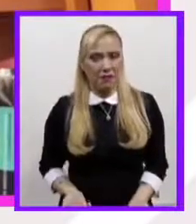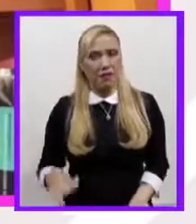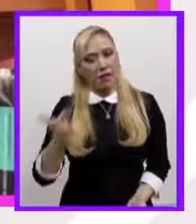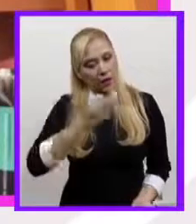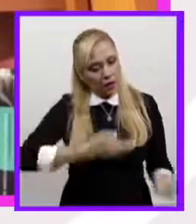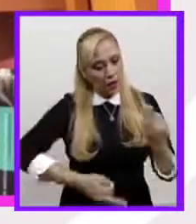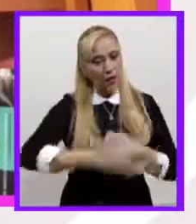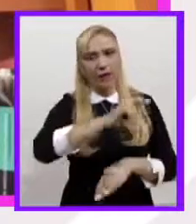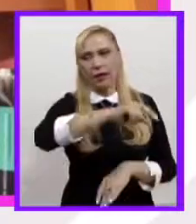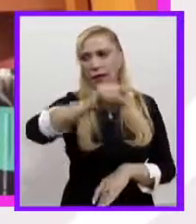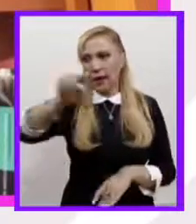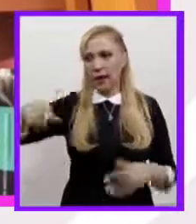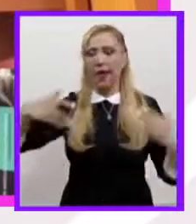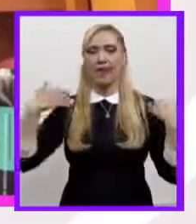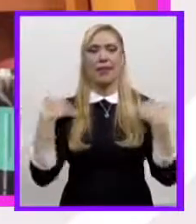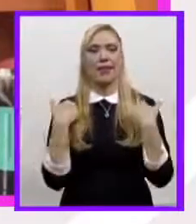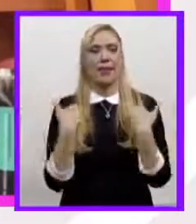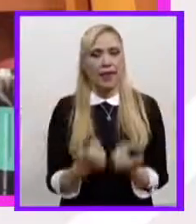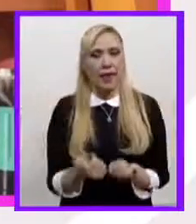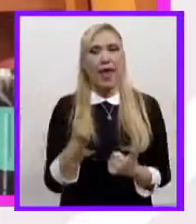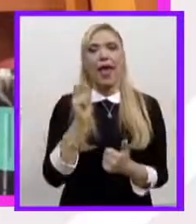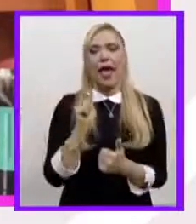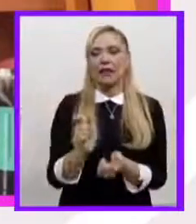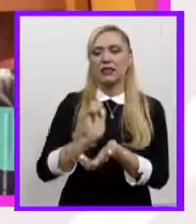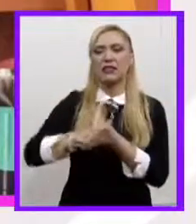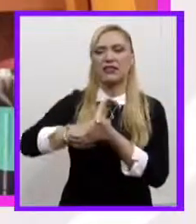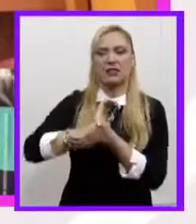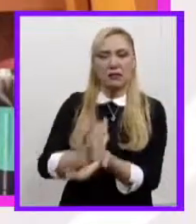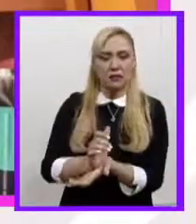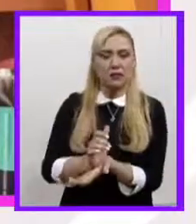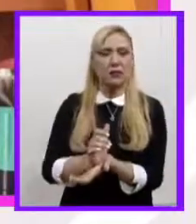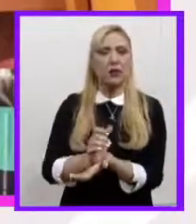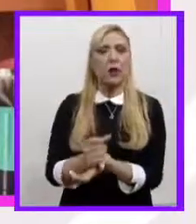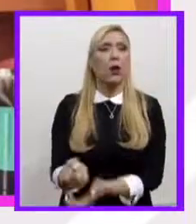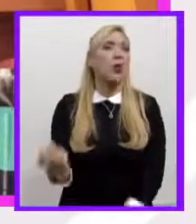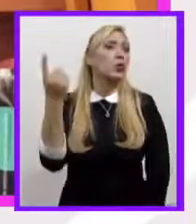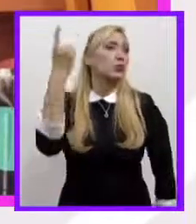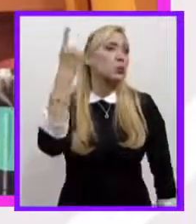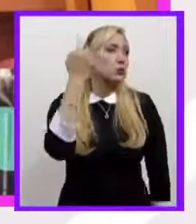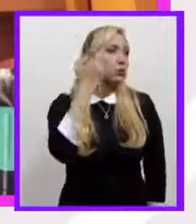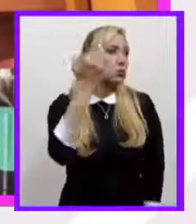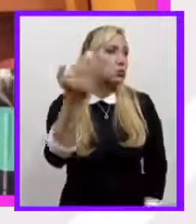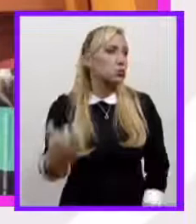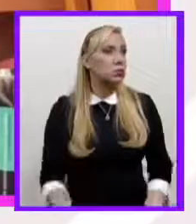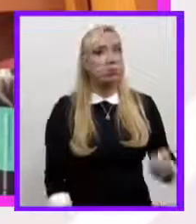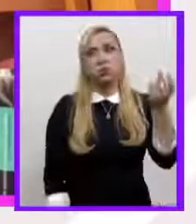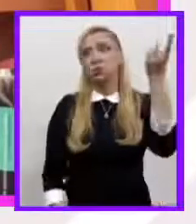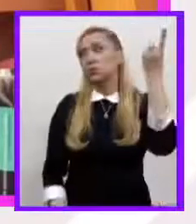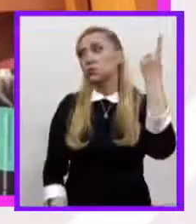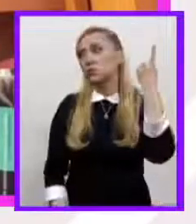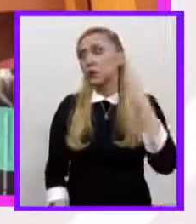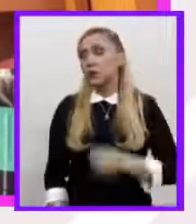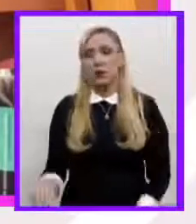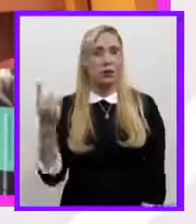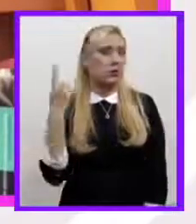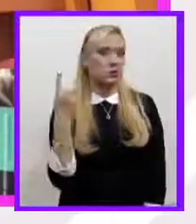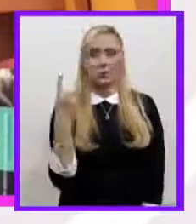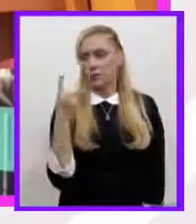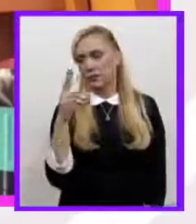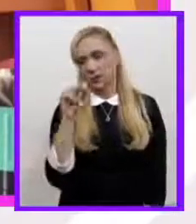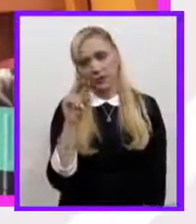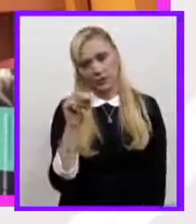estructural, digamos, no de entender la discriminación como un acto aislado de una persona que discrimina porque